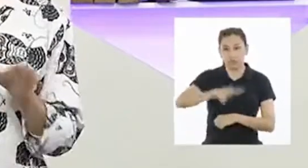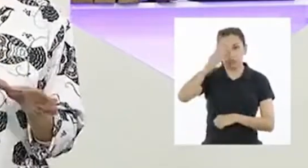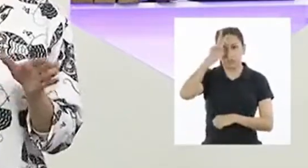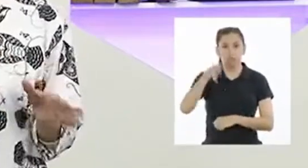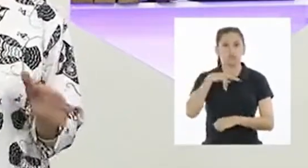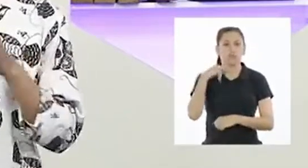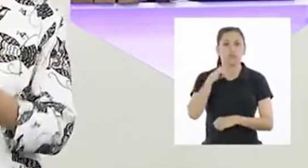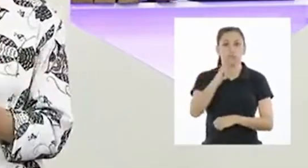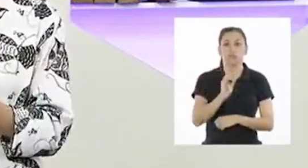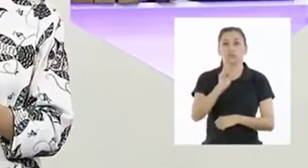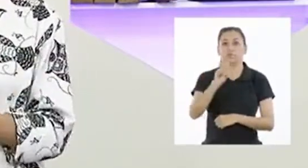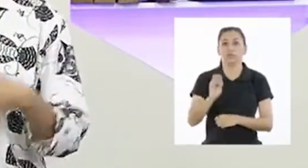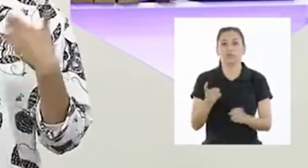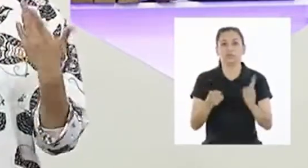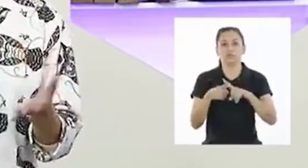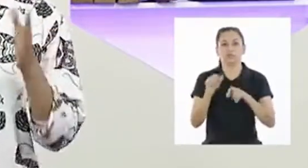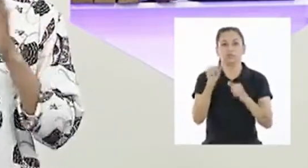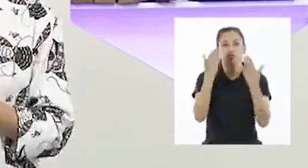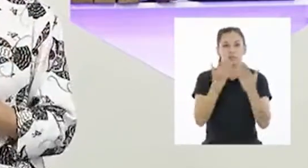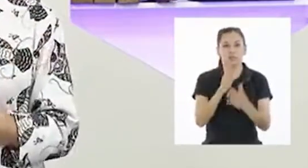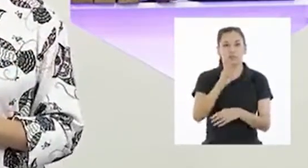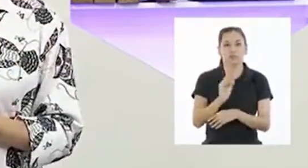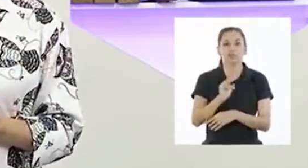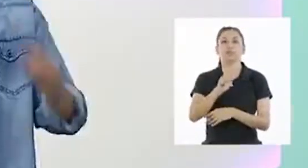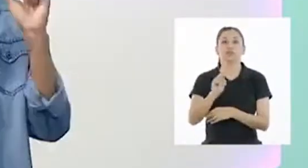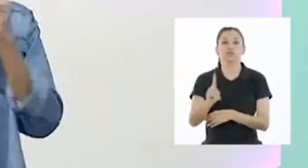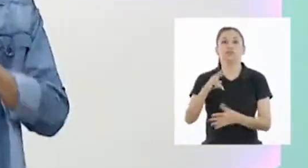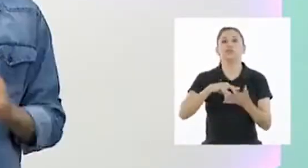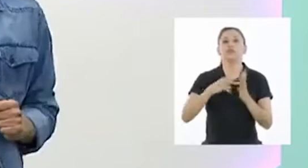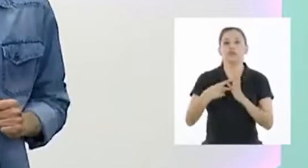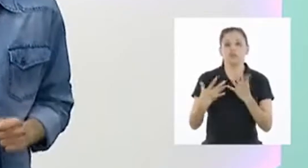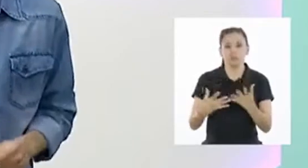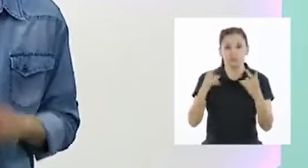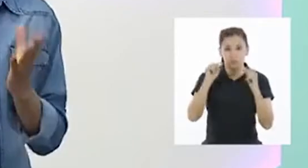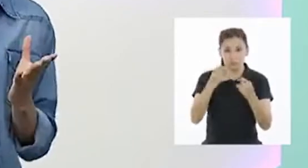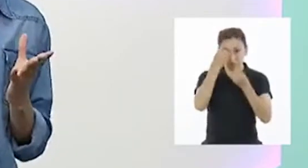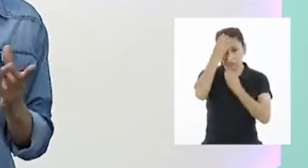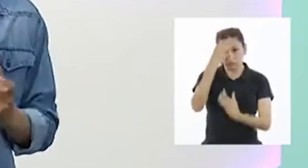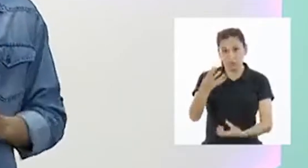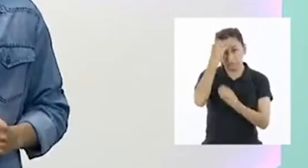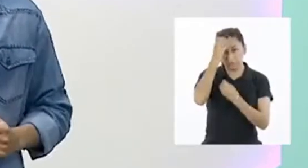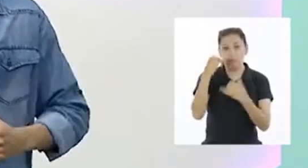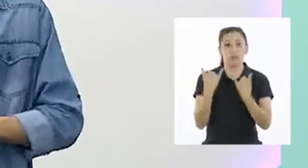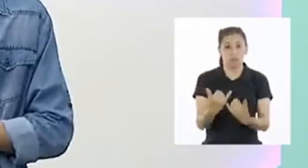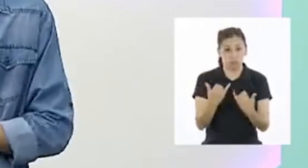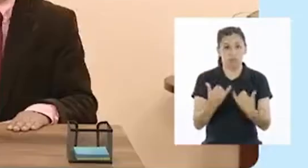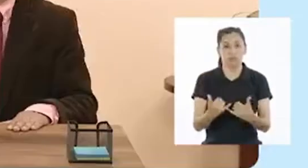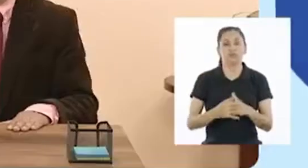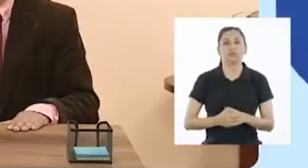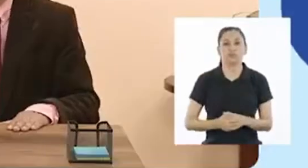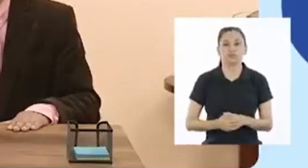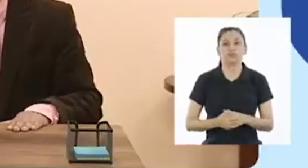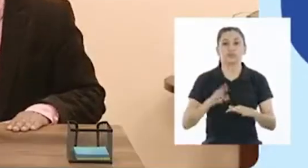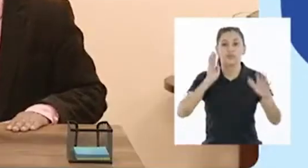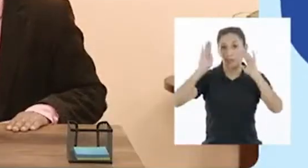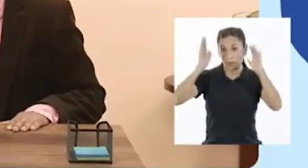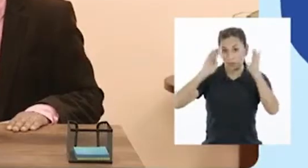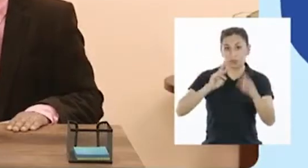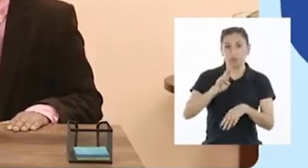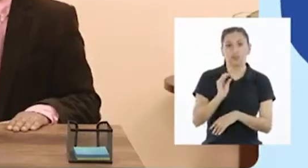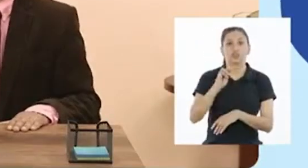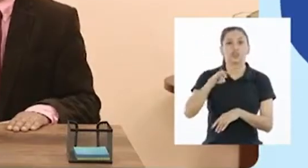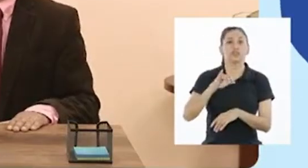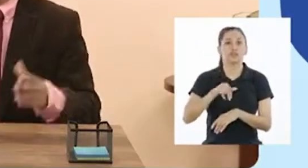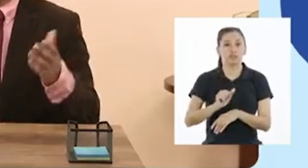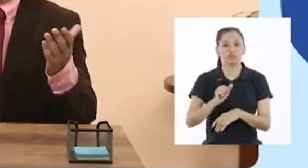para el periodo noviembre 2020 a abril 2021. Es decir, estos datos son actuales. Hola,